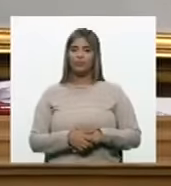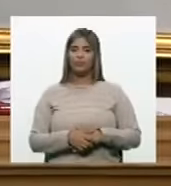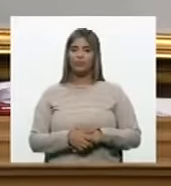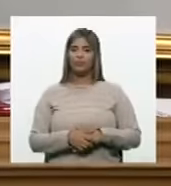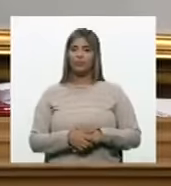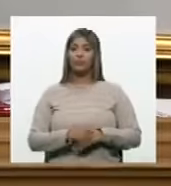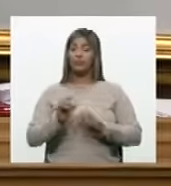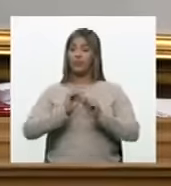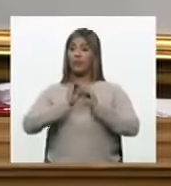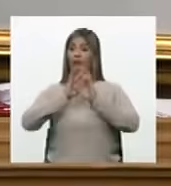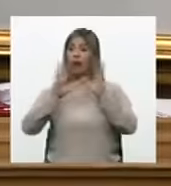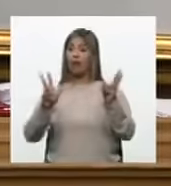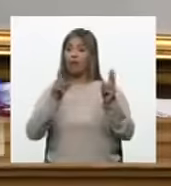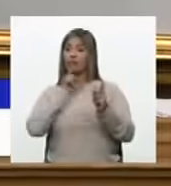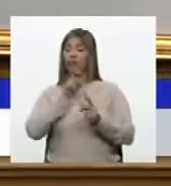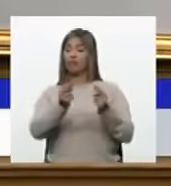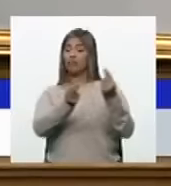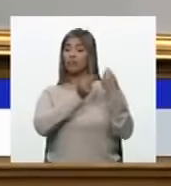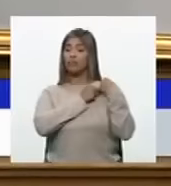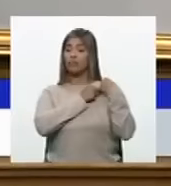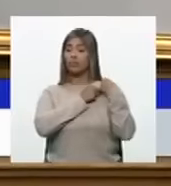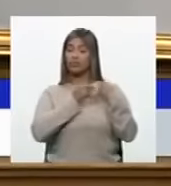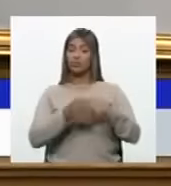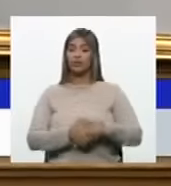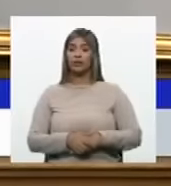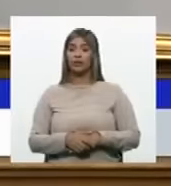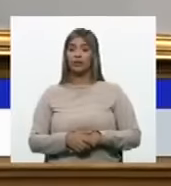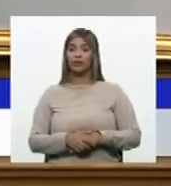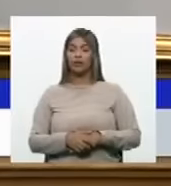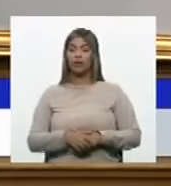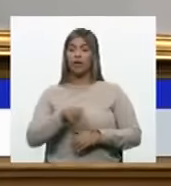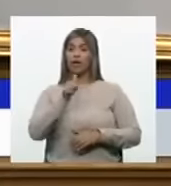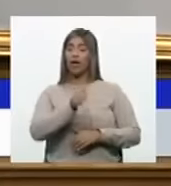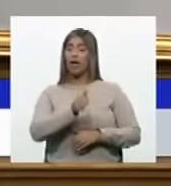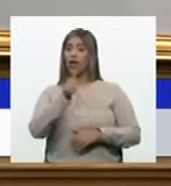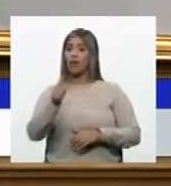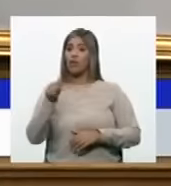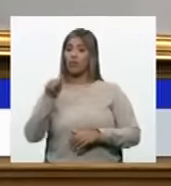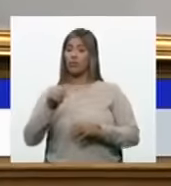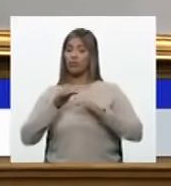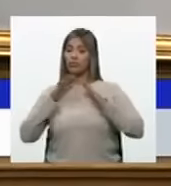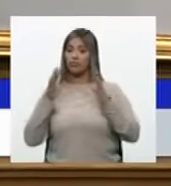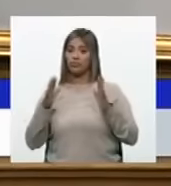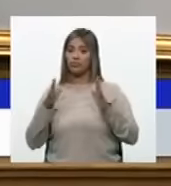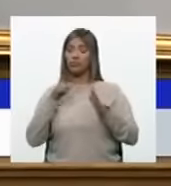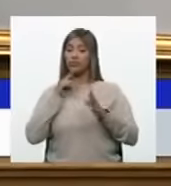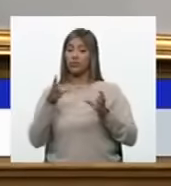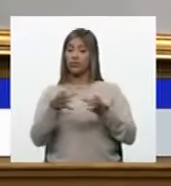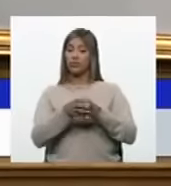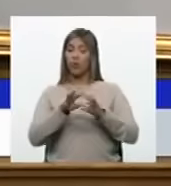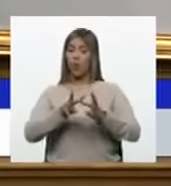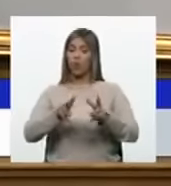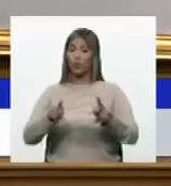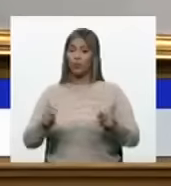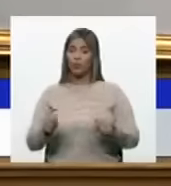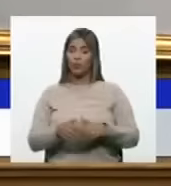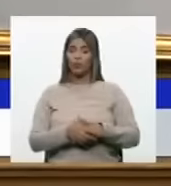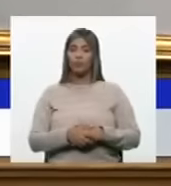y que queden claras las responsabilidades de cada quien en esta gigantesca trama de corrupción.